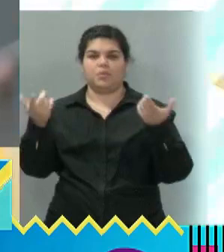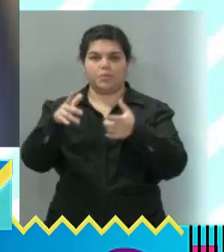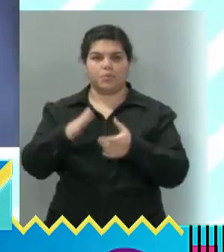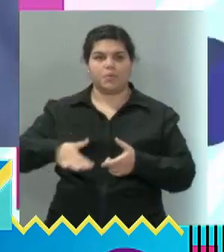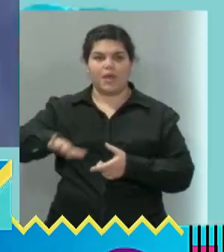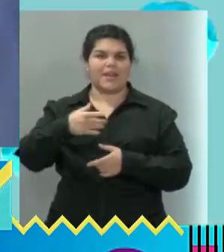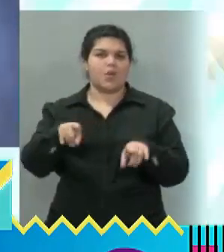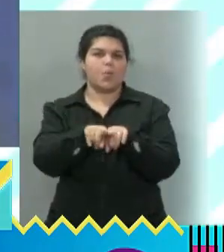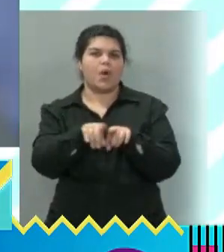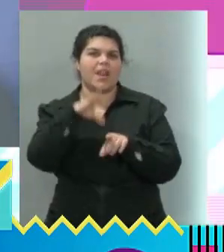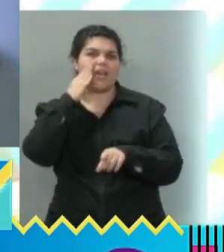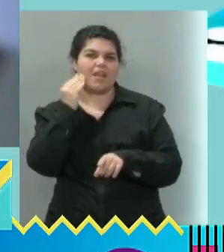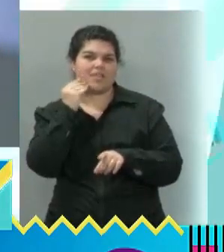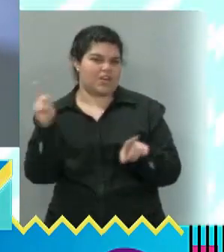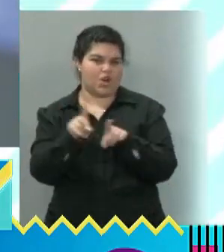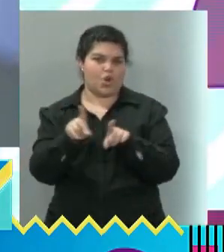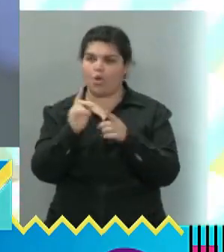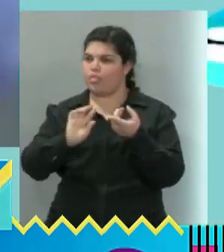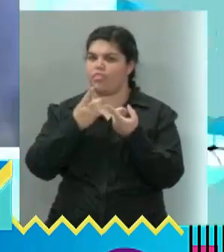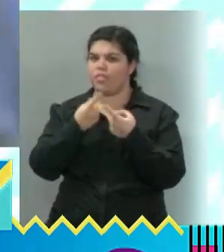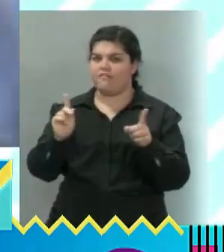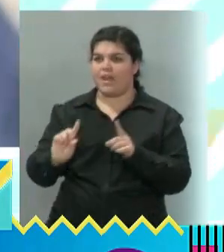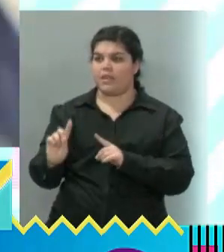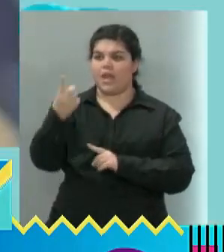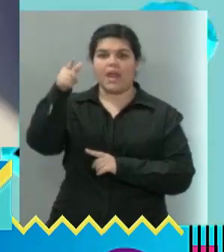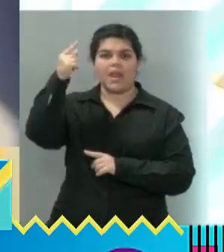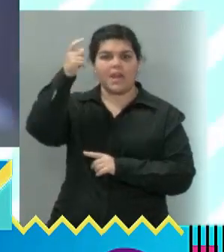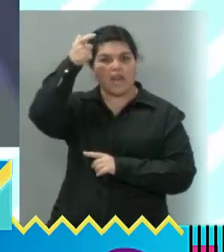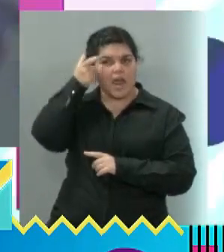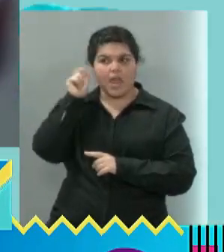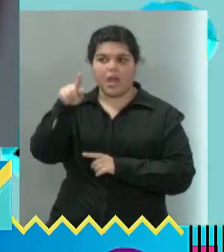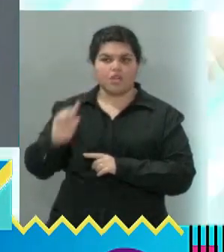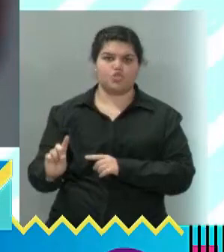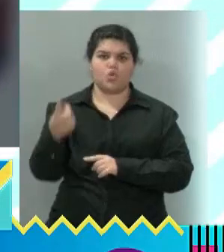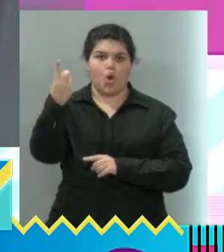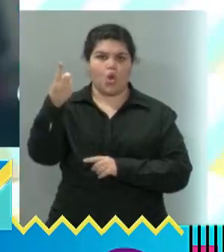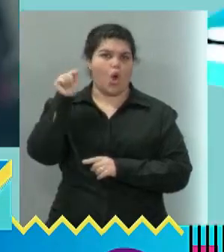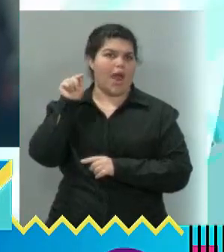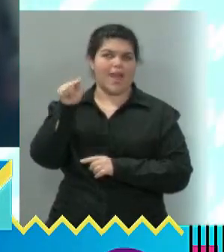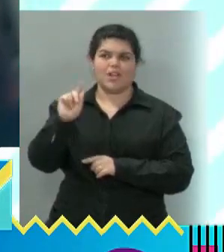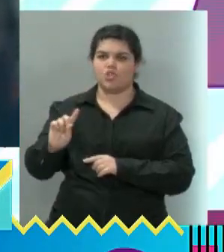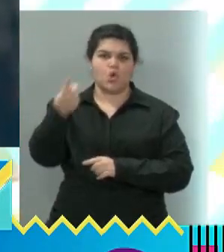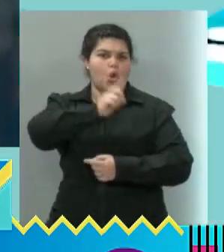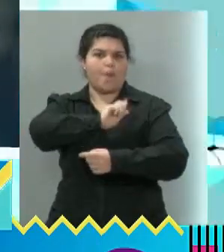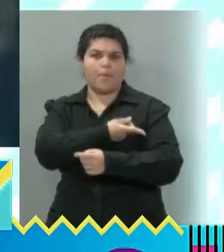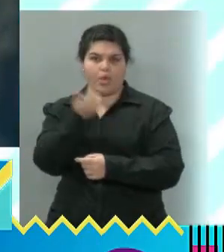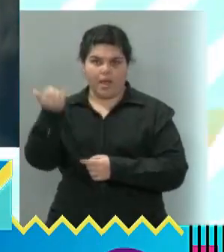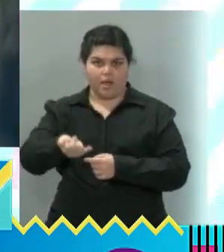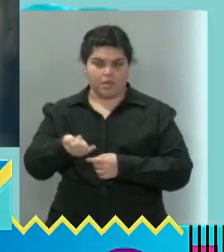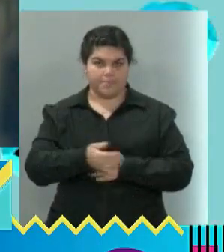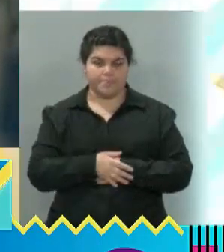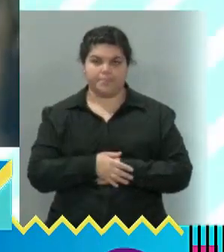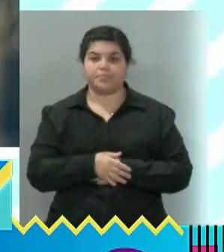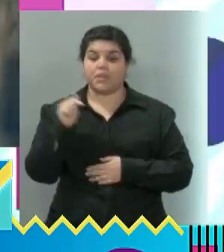la de Inglaterra, sino una monarquía absoluta donde el rey tiene absolutamente, como es redundante, todo el poder. En